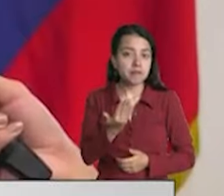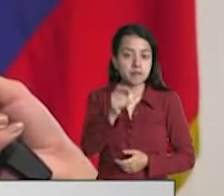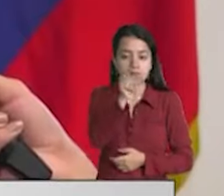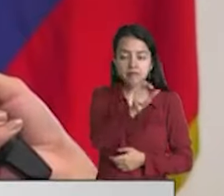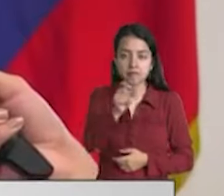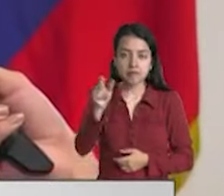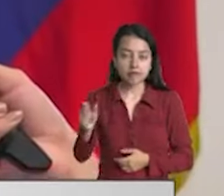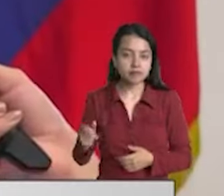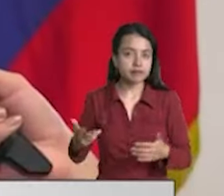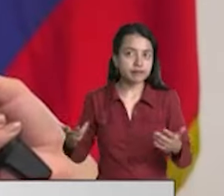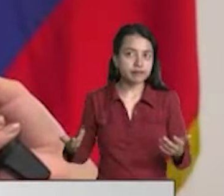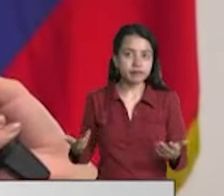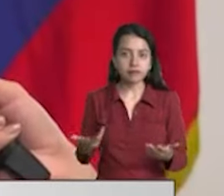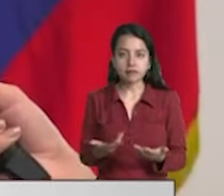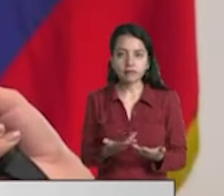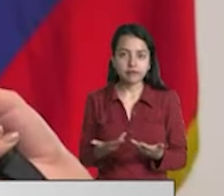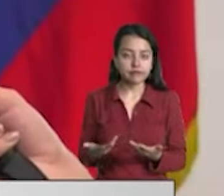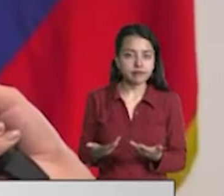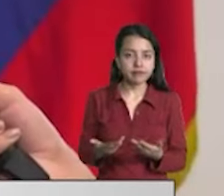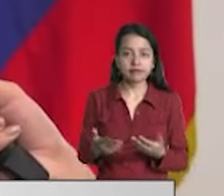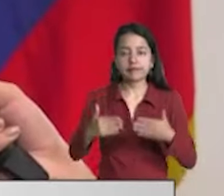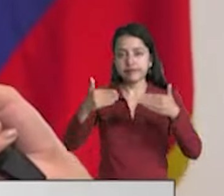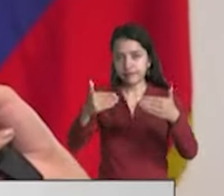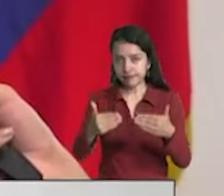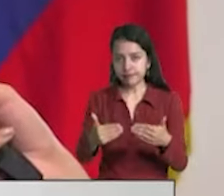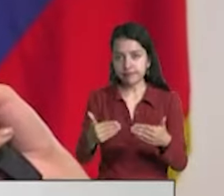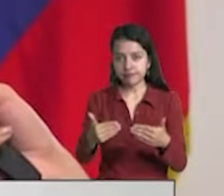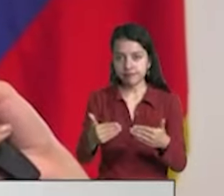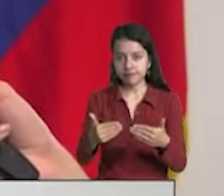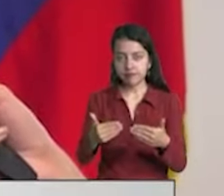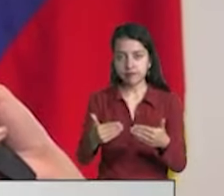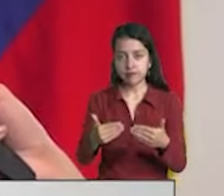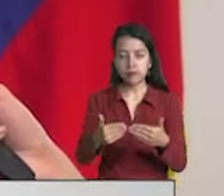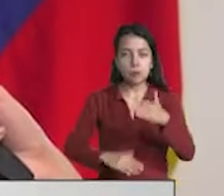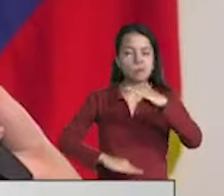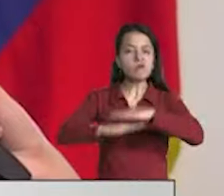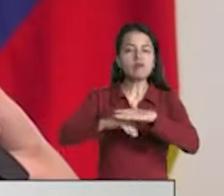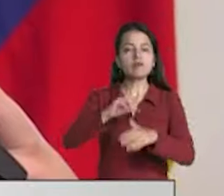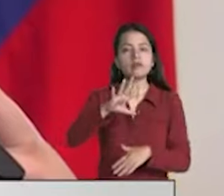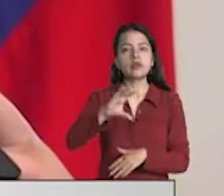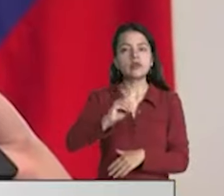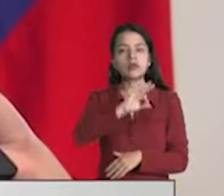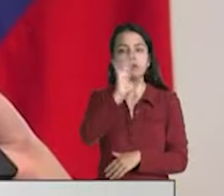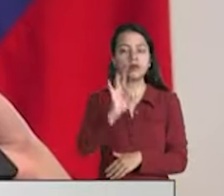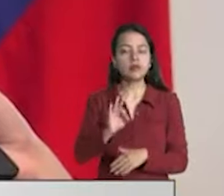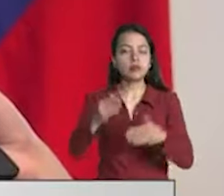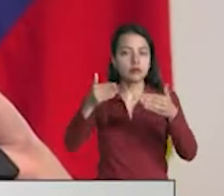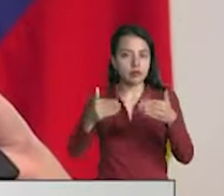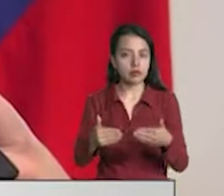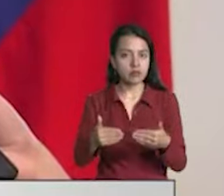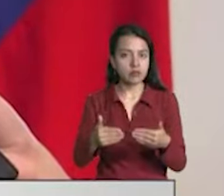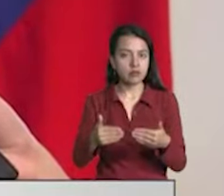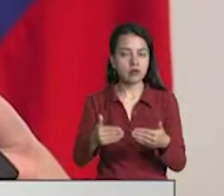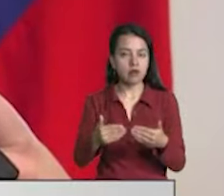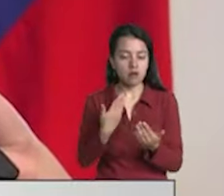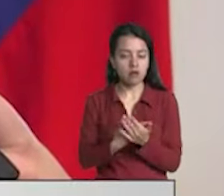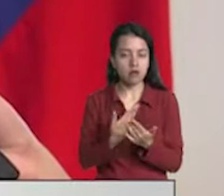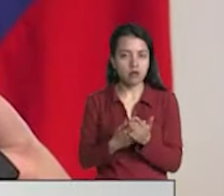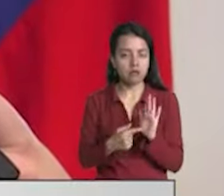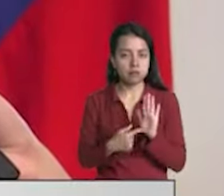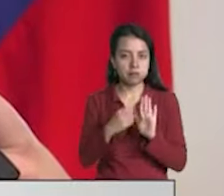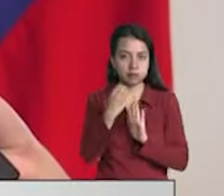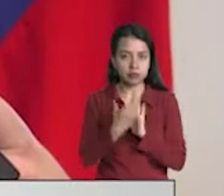tienen la población en situación de discapacidad y que tenga hasta el 50% de esa discapacidad comprobada, desde